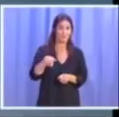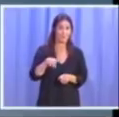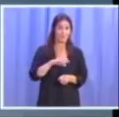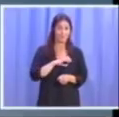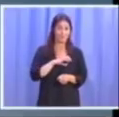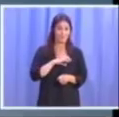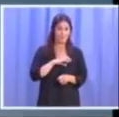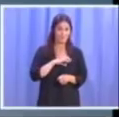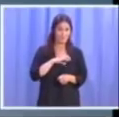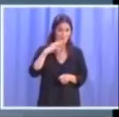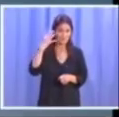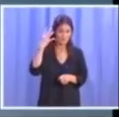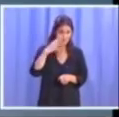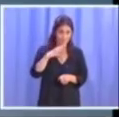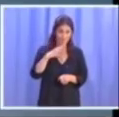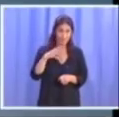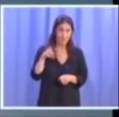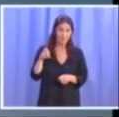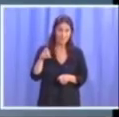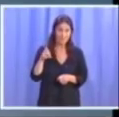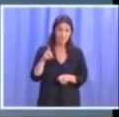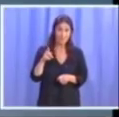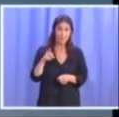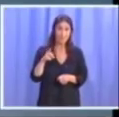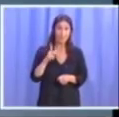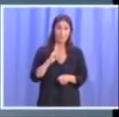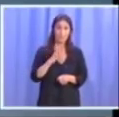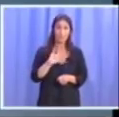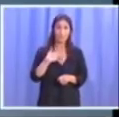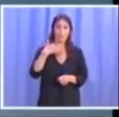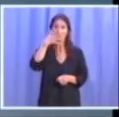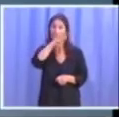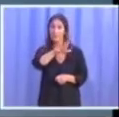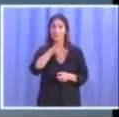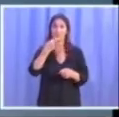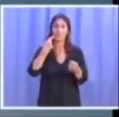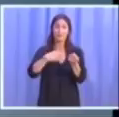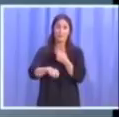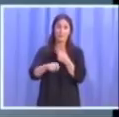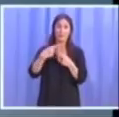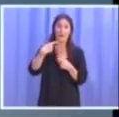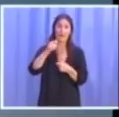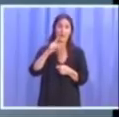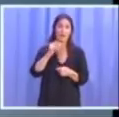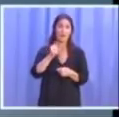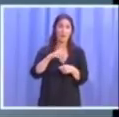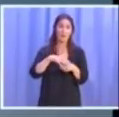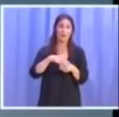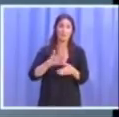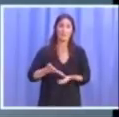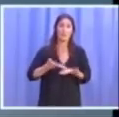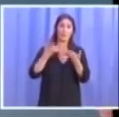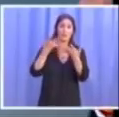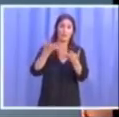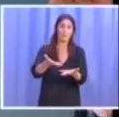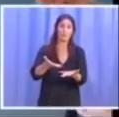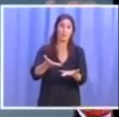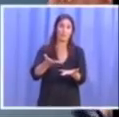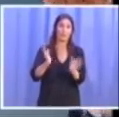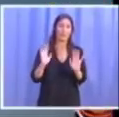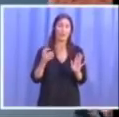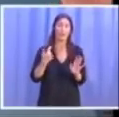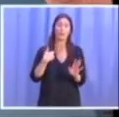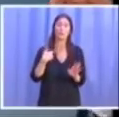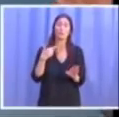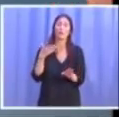Salvador, no quisieron llevar, denunciar la venta de Ágreda ante los juzgados porque decían que no venían a judicializar la política. Se trataba de